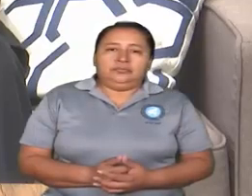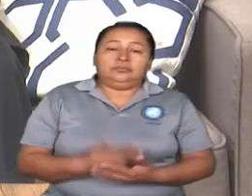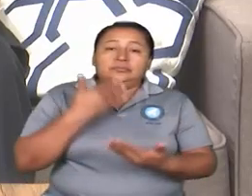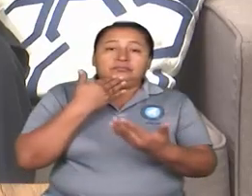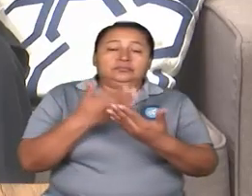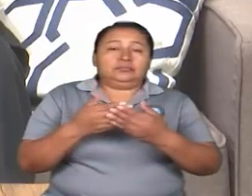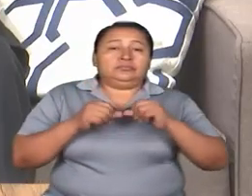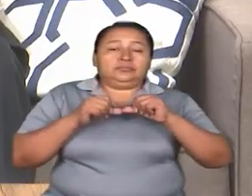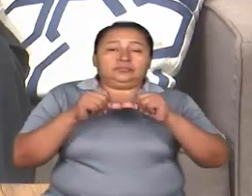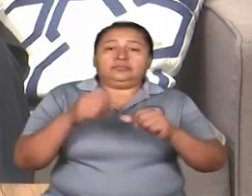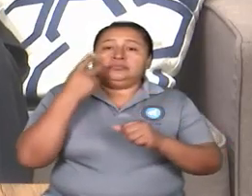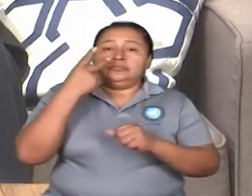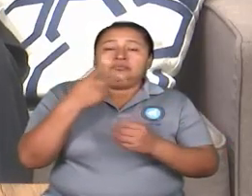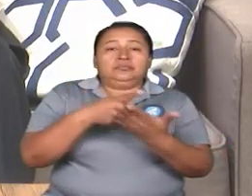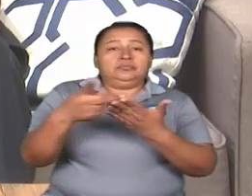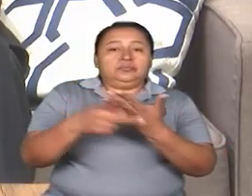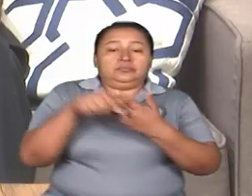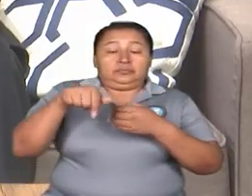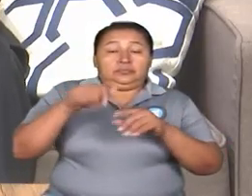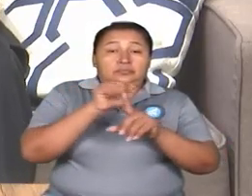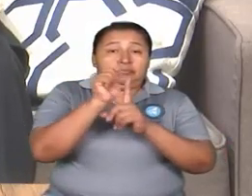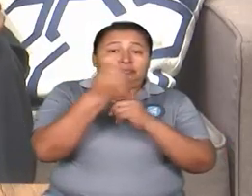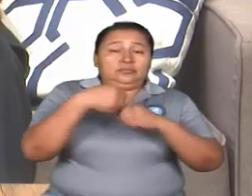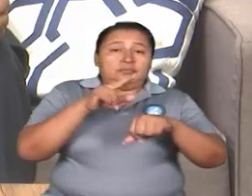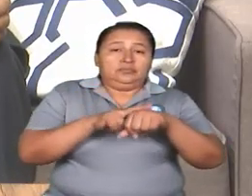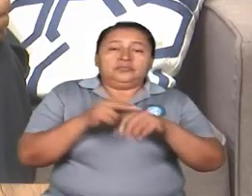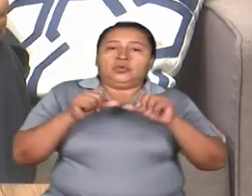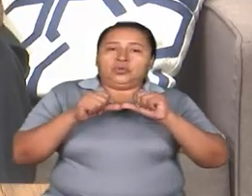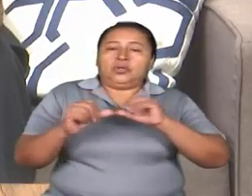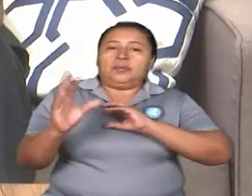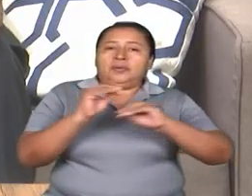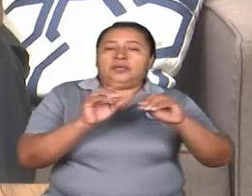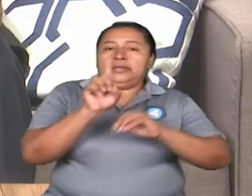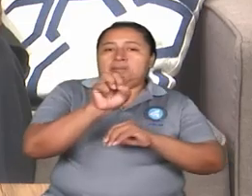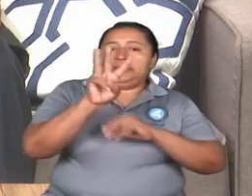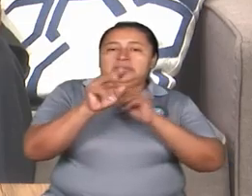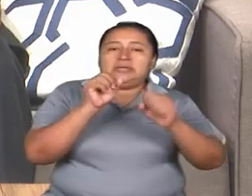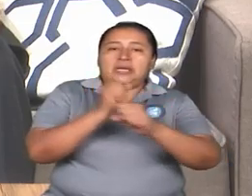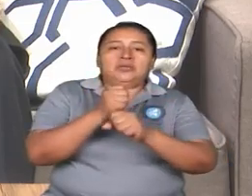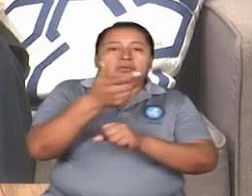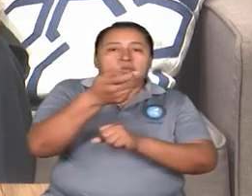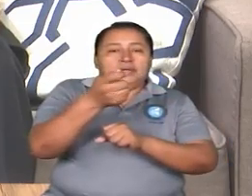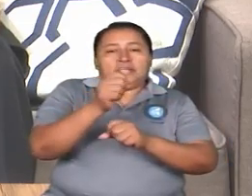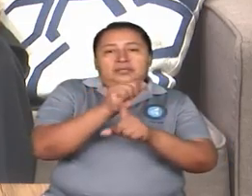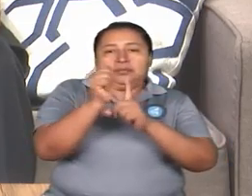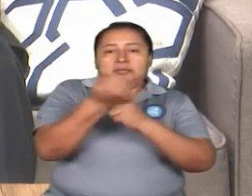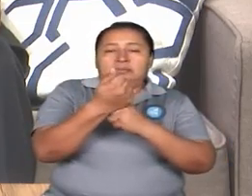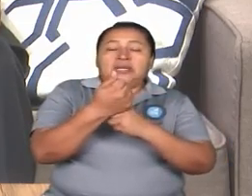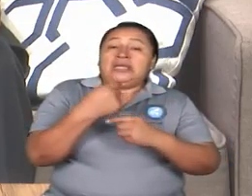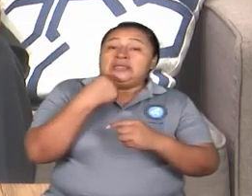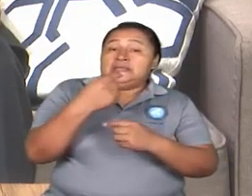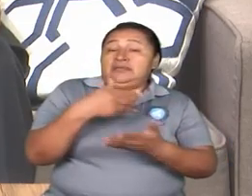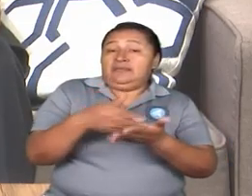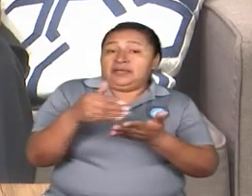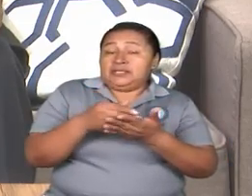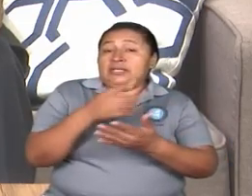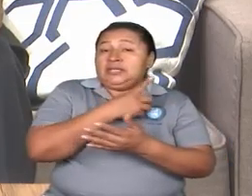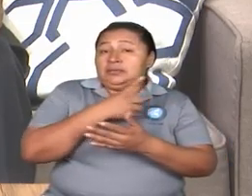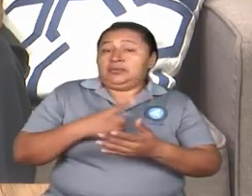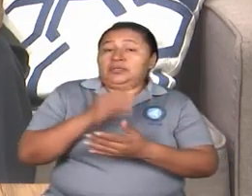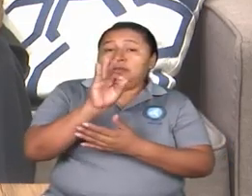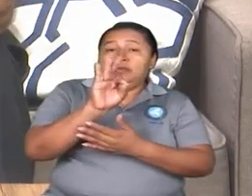Gracias por continuar en sintonía de su programa desde el Parlamento. Continuamos conversando, 13 años del ganar parlamentario. Se dicen fácil, diputado Figueroa,